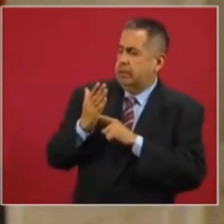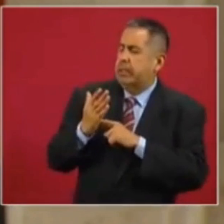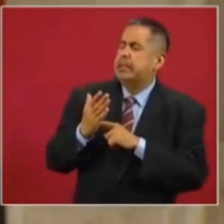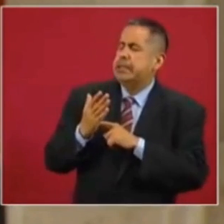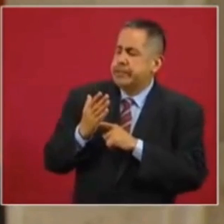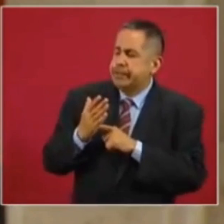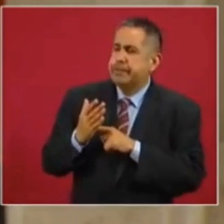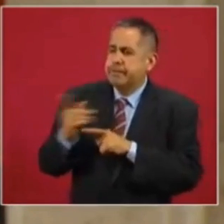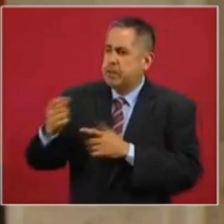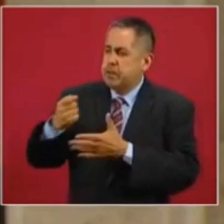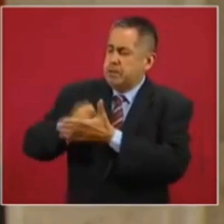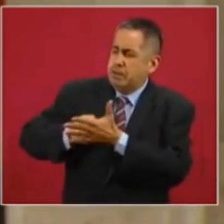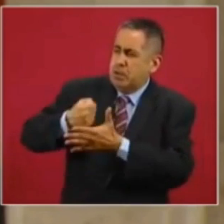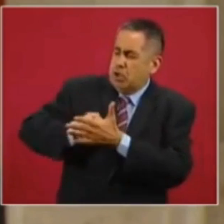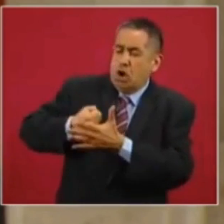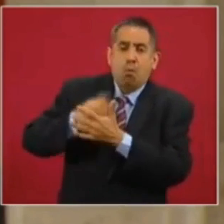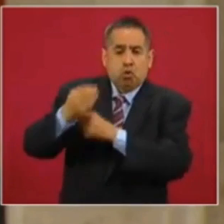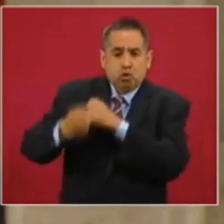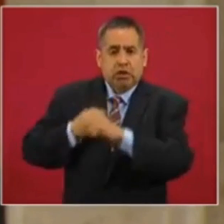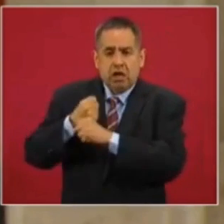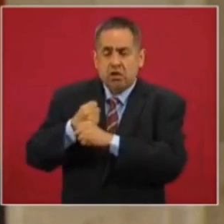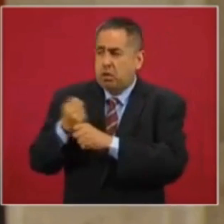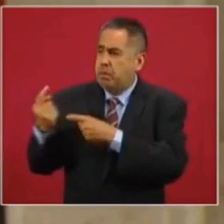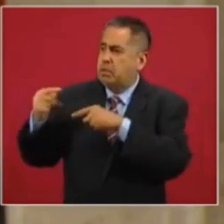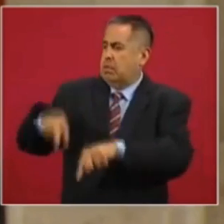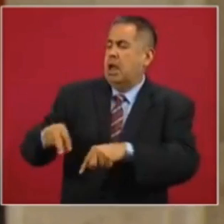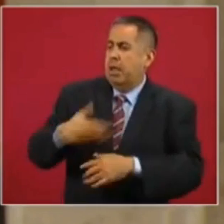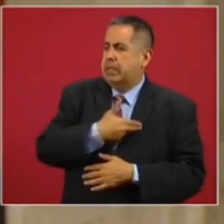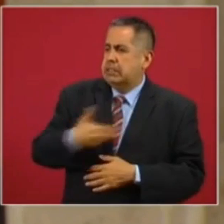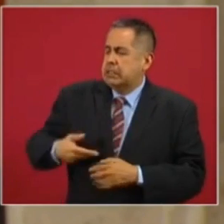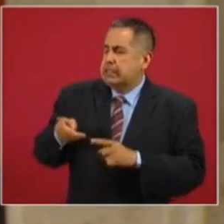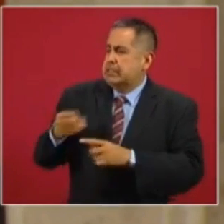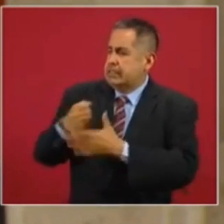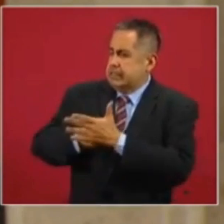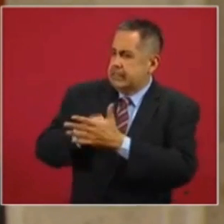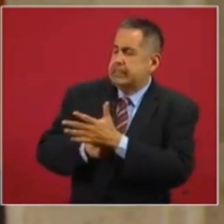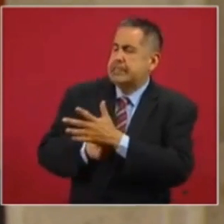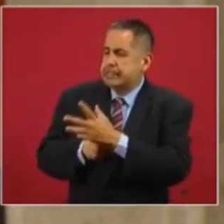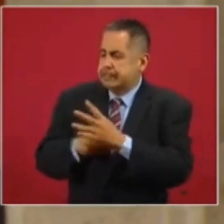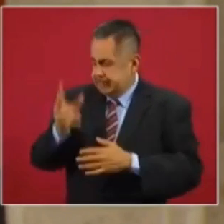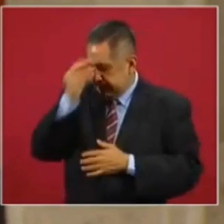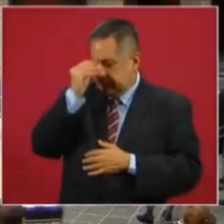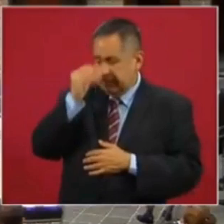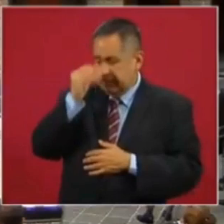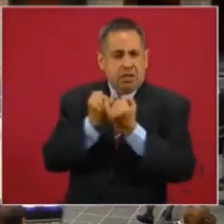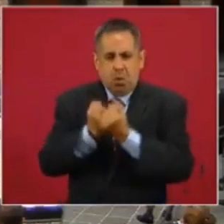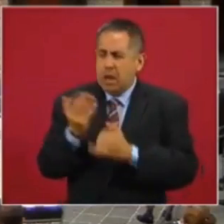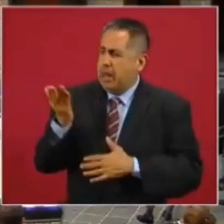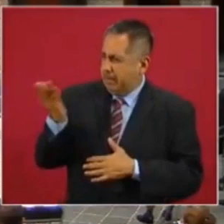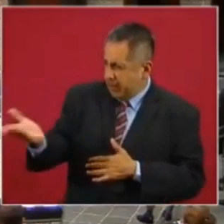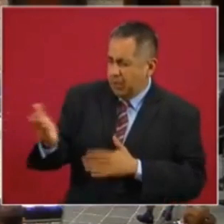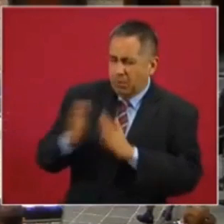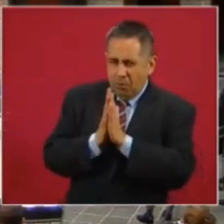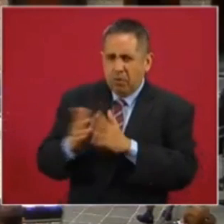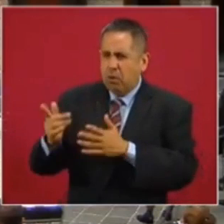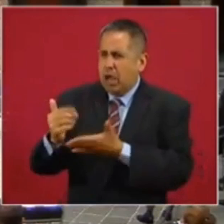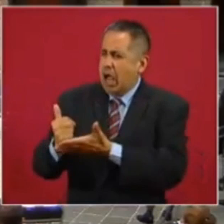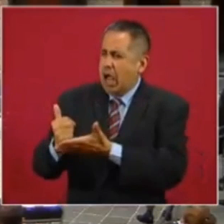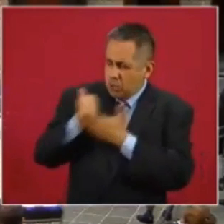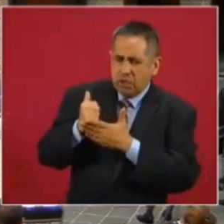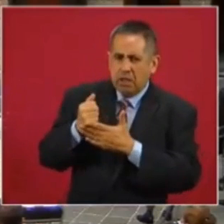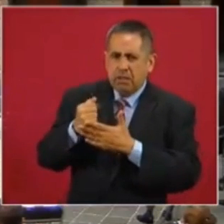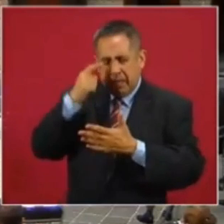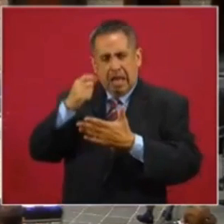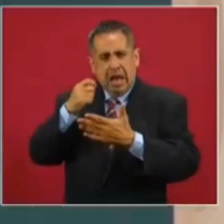que luchó varios años para llegar a ser presidente pues así también le pido que nos ayude a